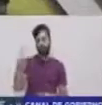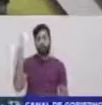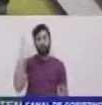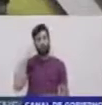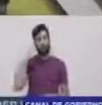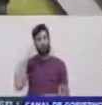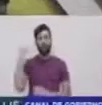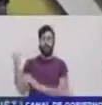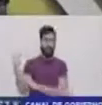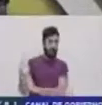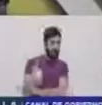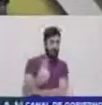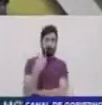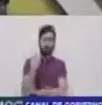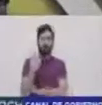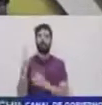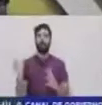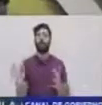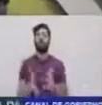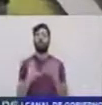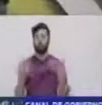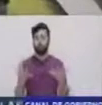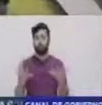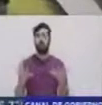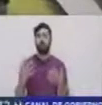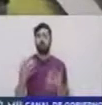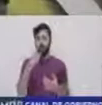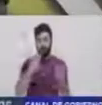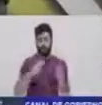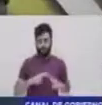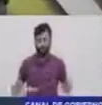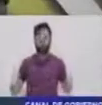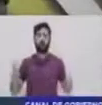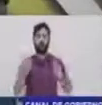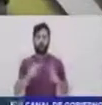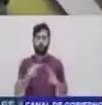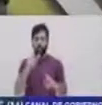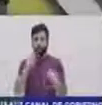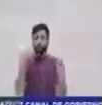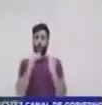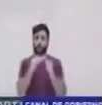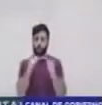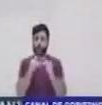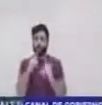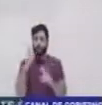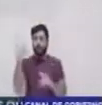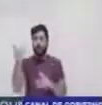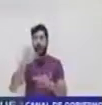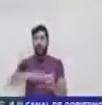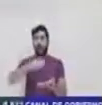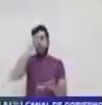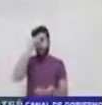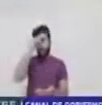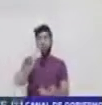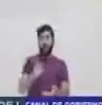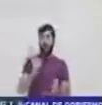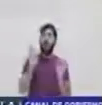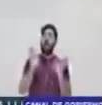casa? Bueno, principalmente que mantengamos los valores que hemos aprendido en casa,